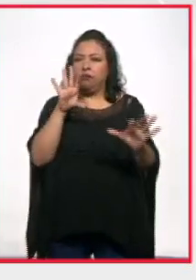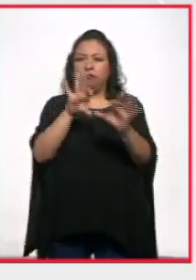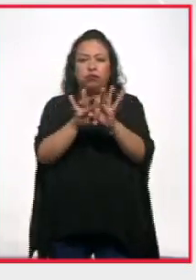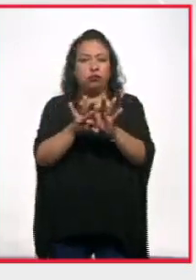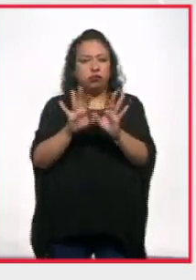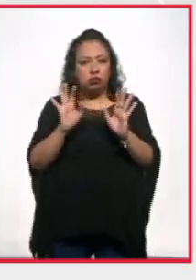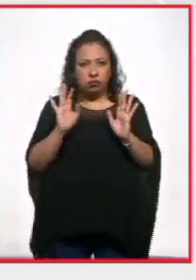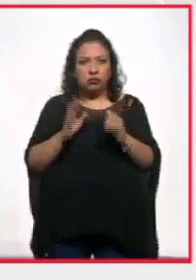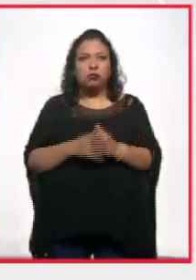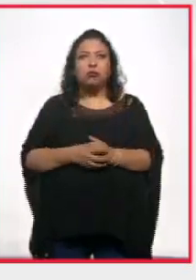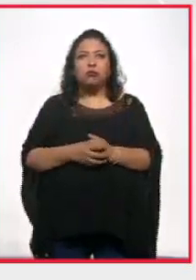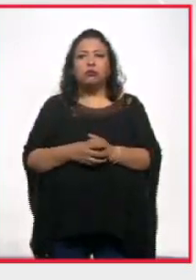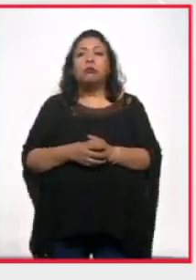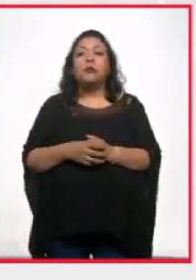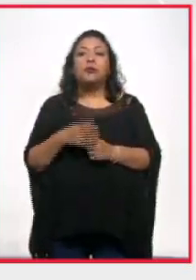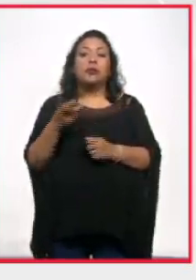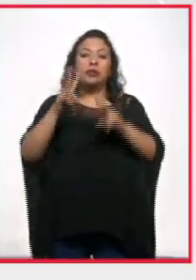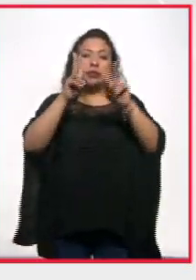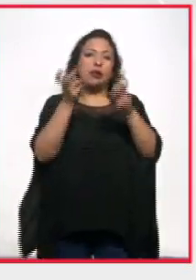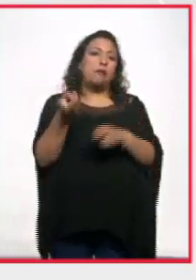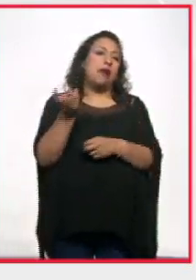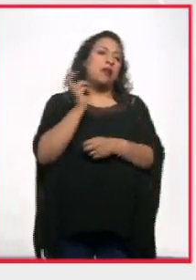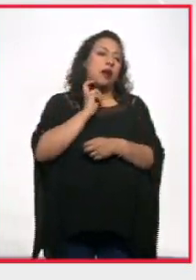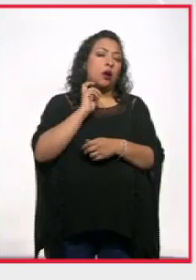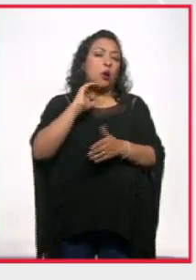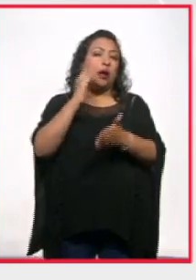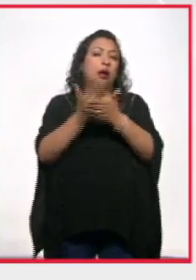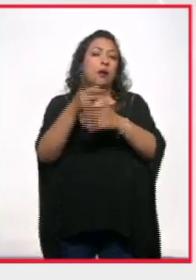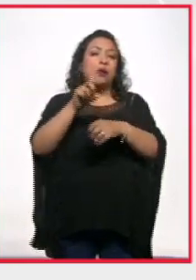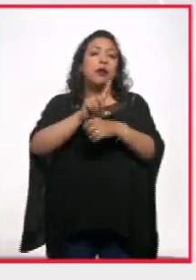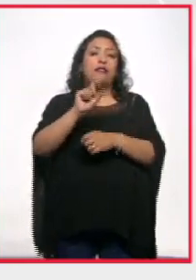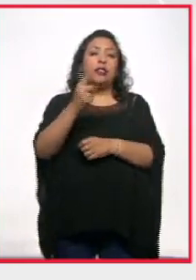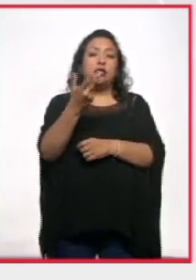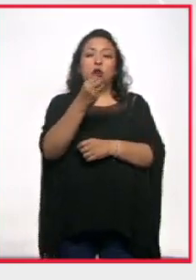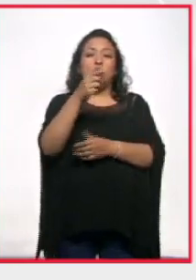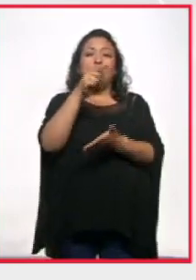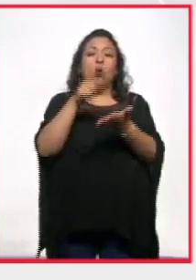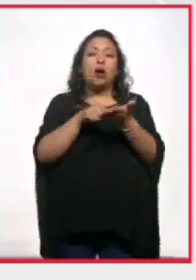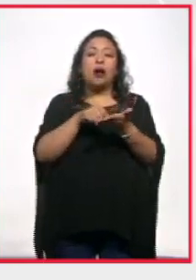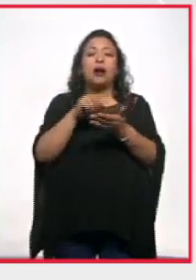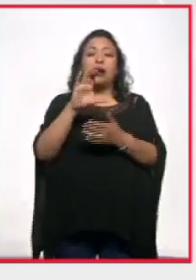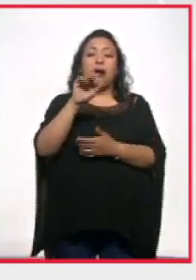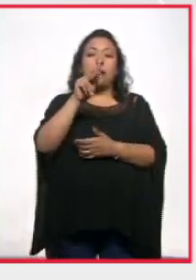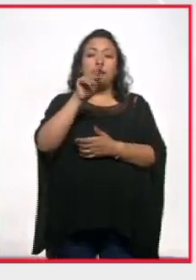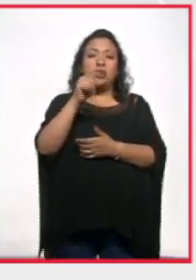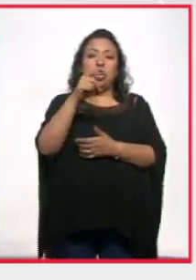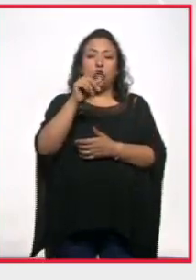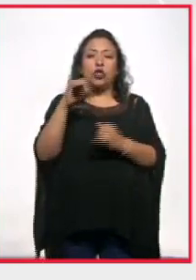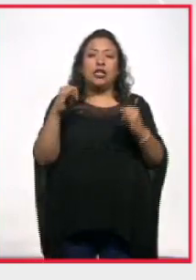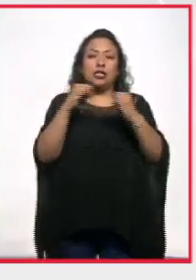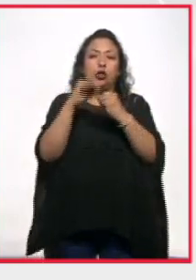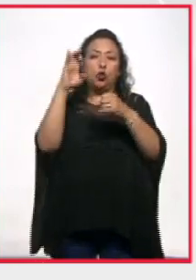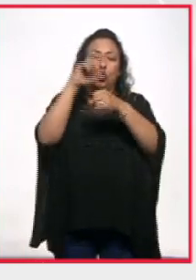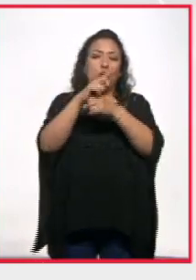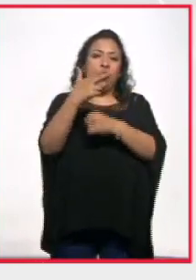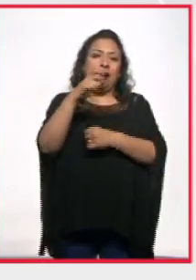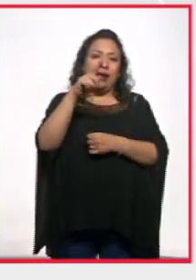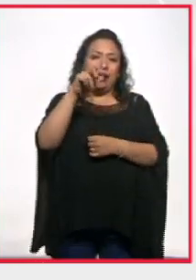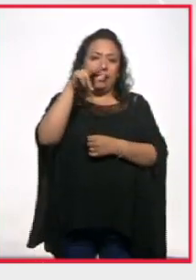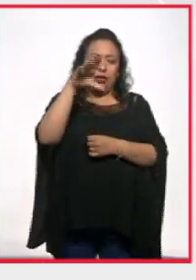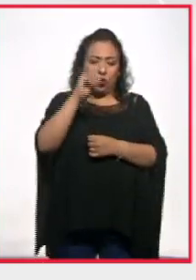adecuadamente. Drácula se presenta hasta el 27 de octubre en la Capilla Gótica del Instituto Cultural Helénico.